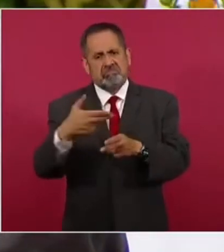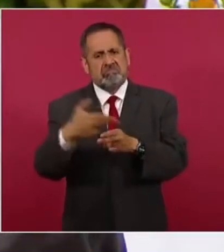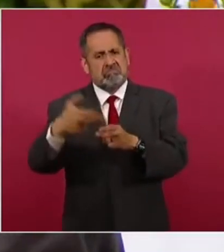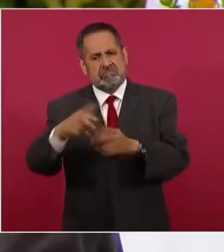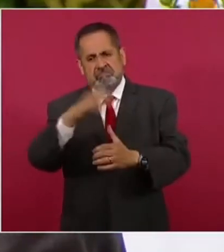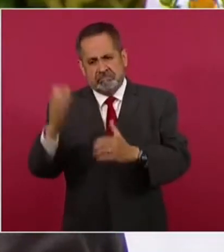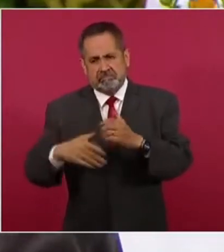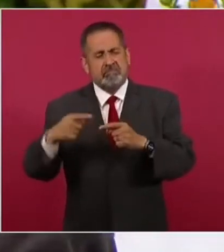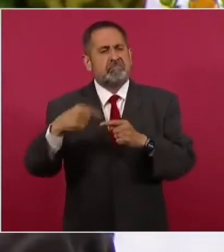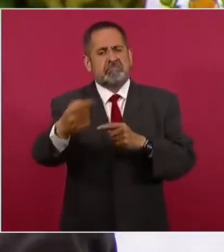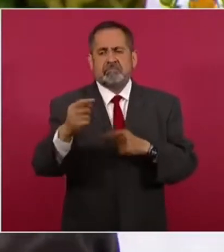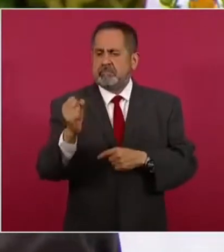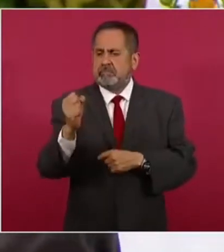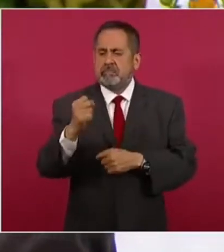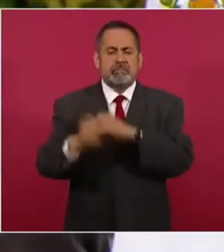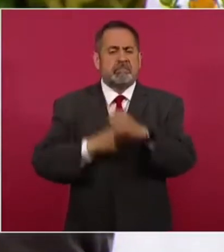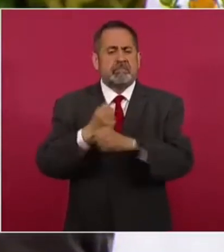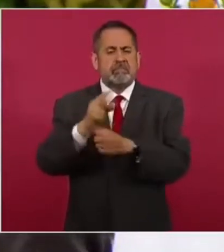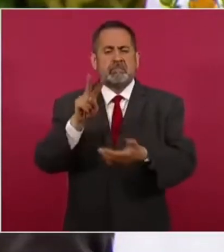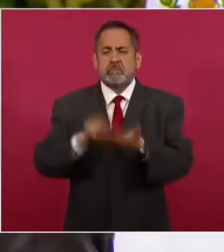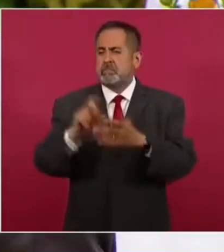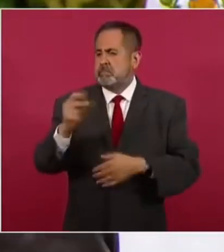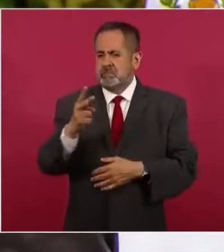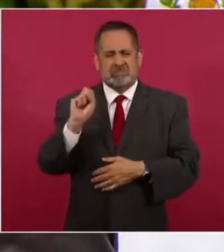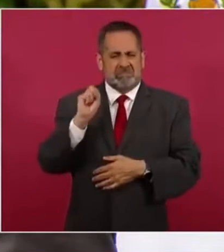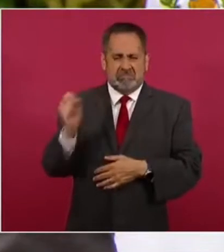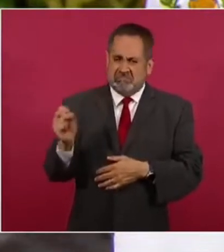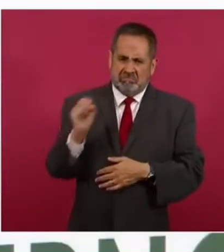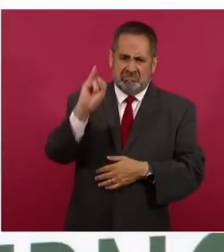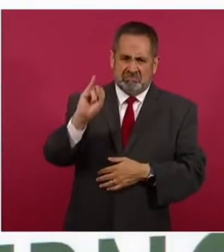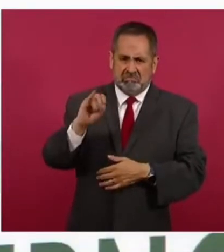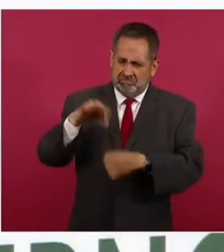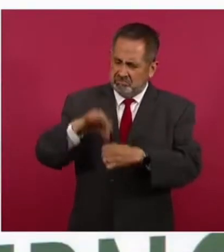mandato hasta finales de septiembre del 2024.